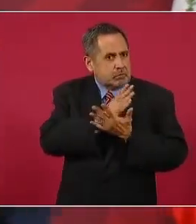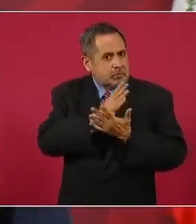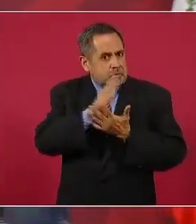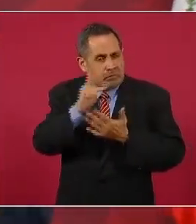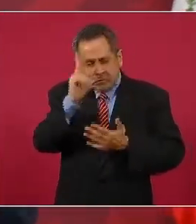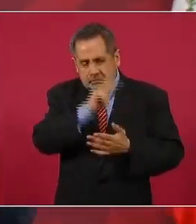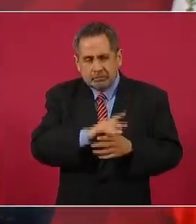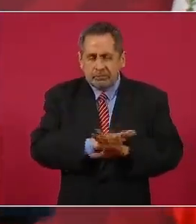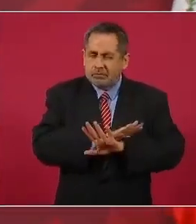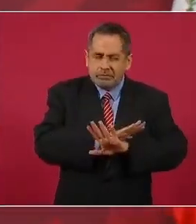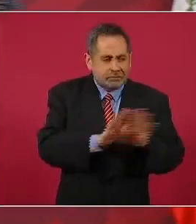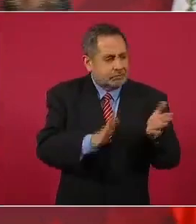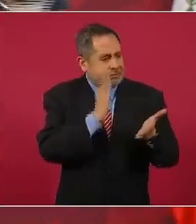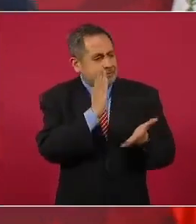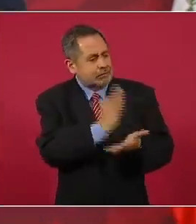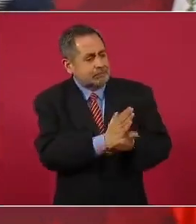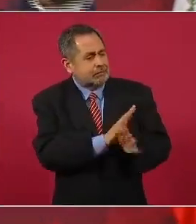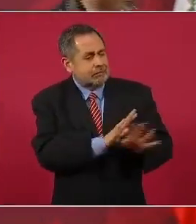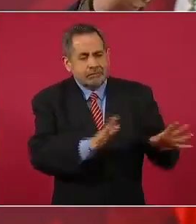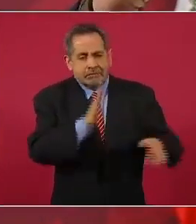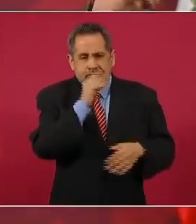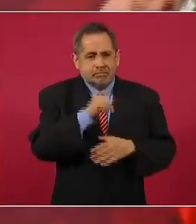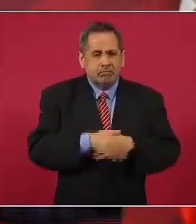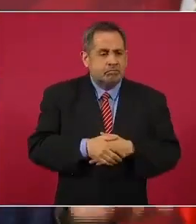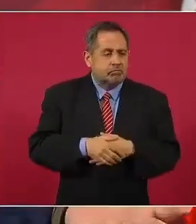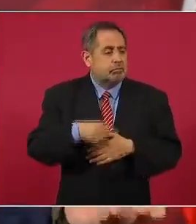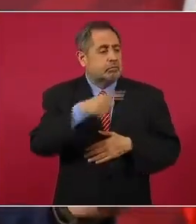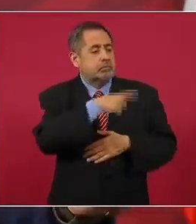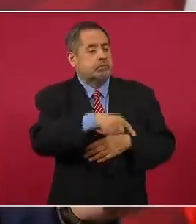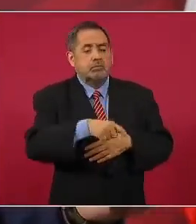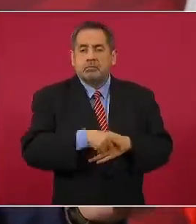Ya no se va a poder seguir vendiendo las medicinas,